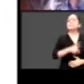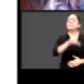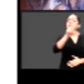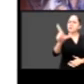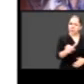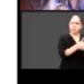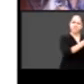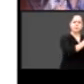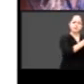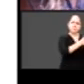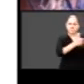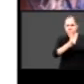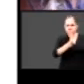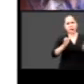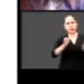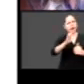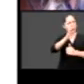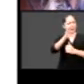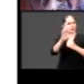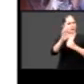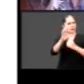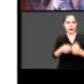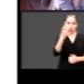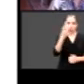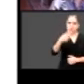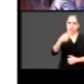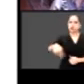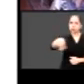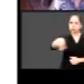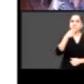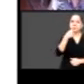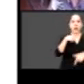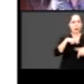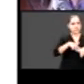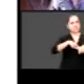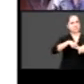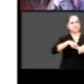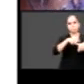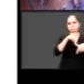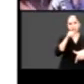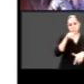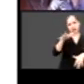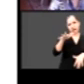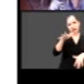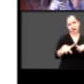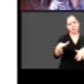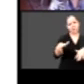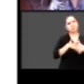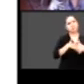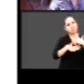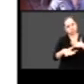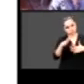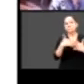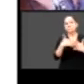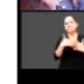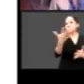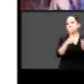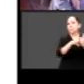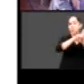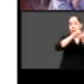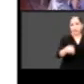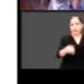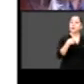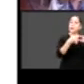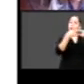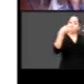si por ejemplo estamos leyendo de eso se trata la interacción cuando llegamos a la última página cerramos el libro y